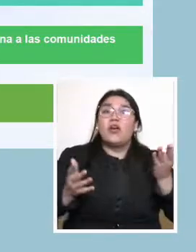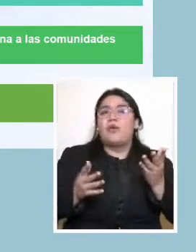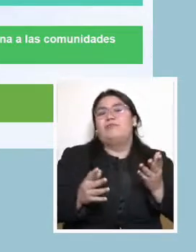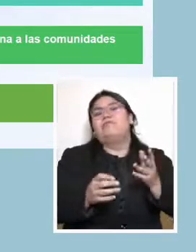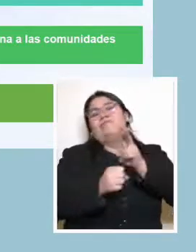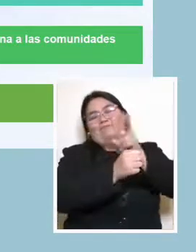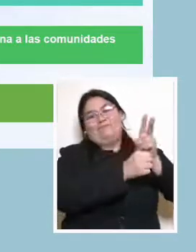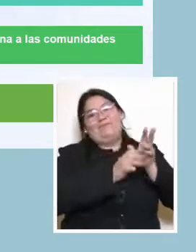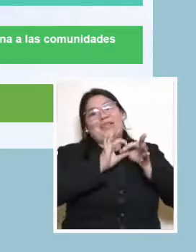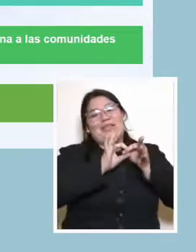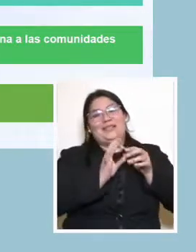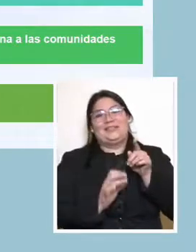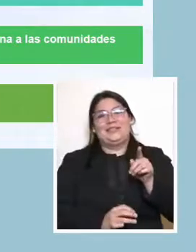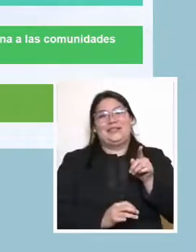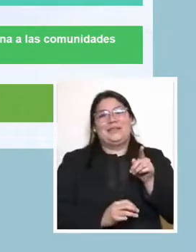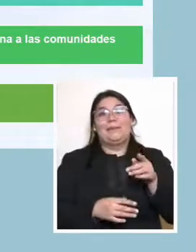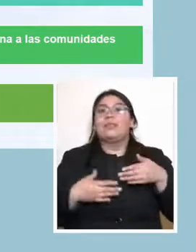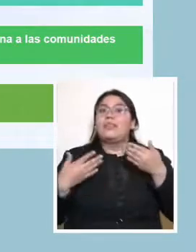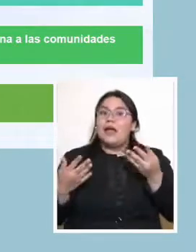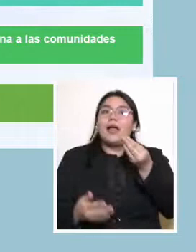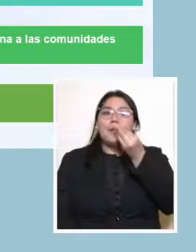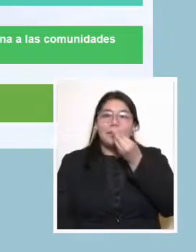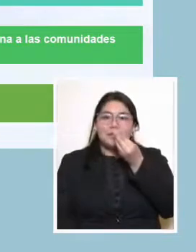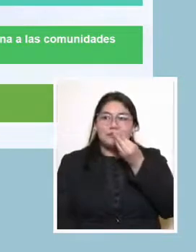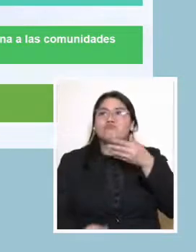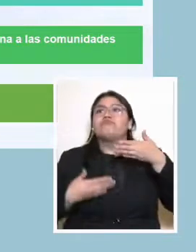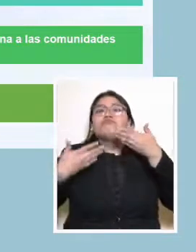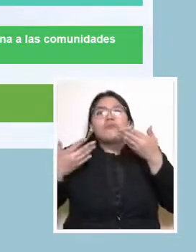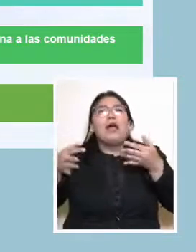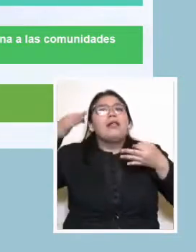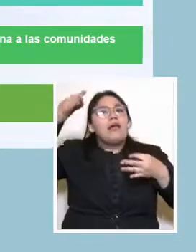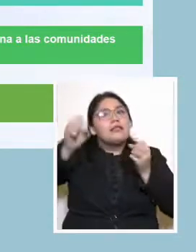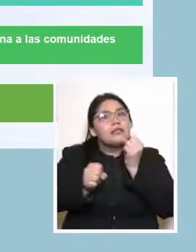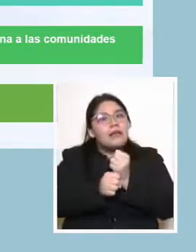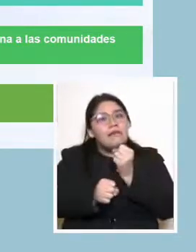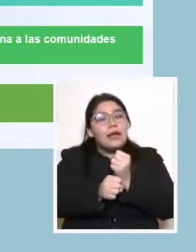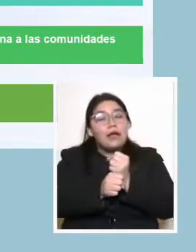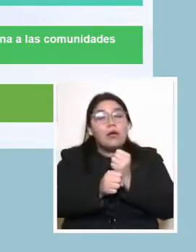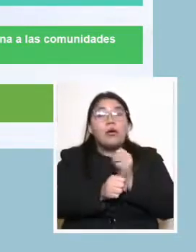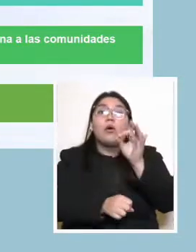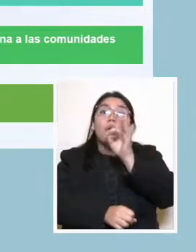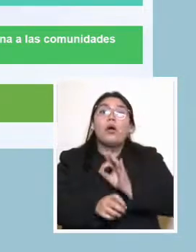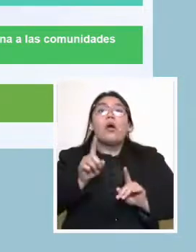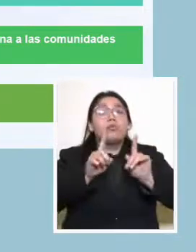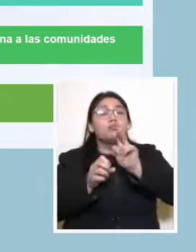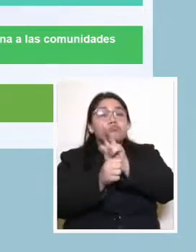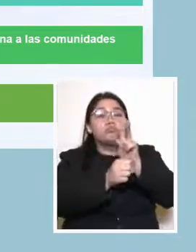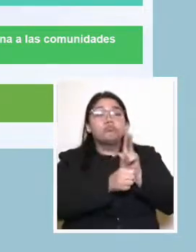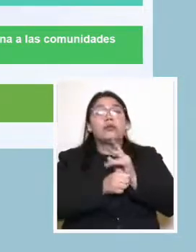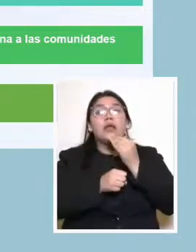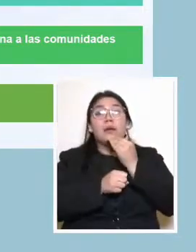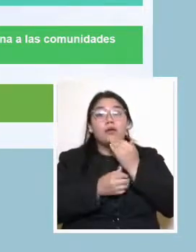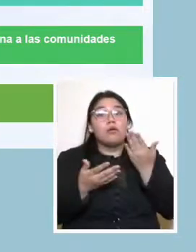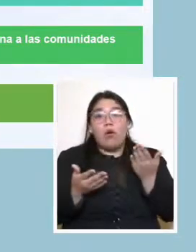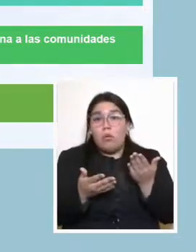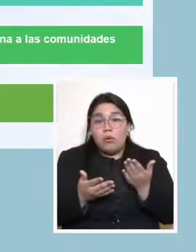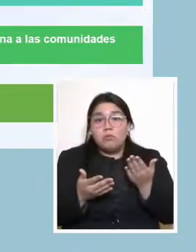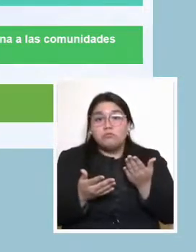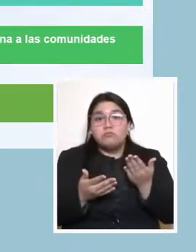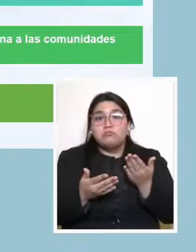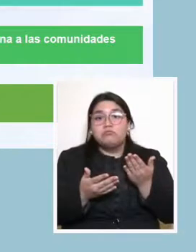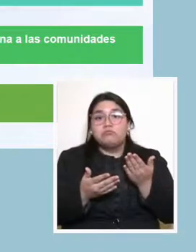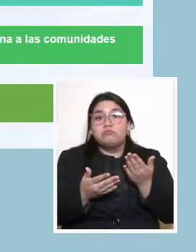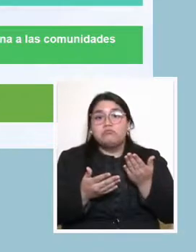la vinculación, entregando la alimentación, ¿no es cierto?, entregando guías, algunos incluso trasladándose en transporte, ¿no es cierto?, de